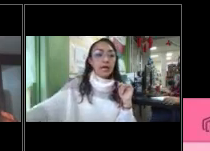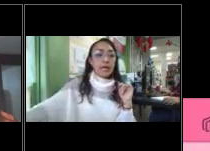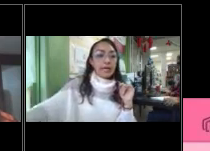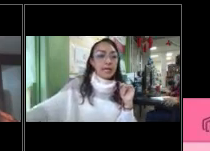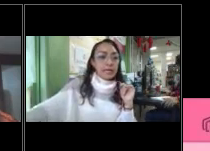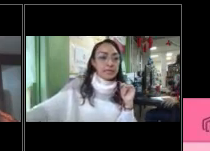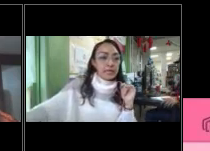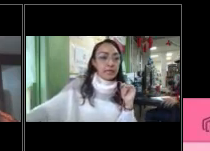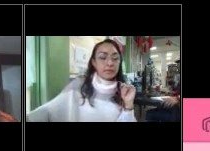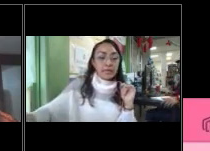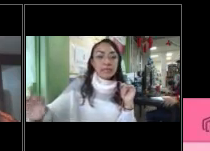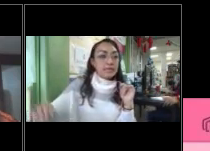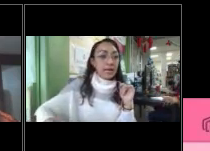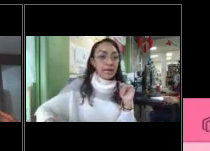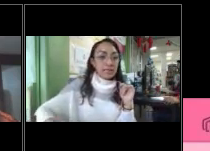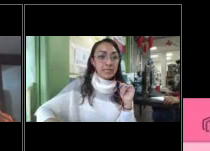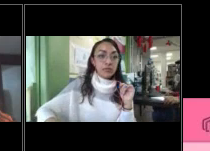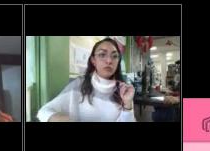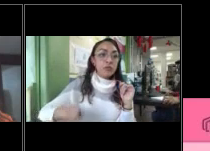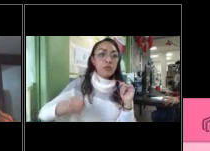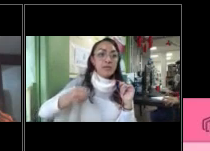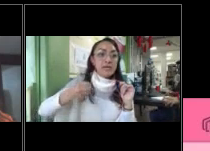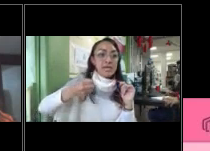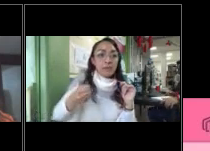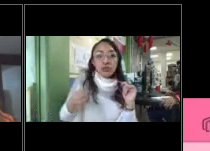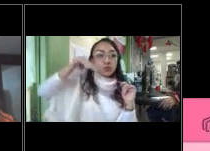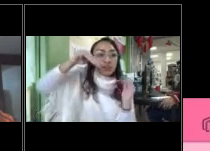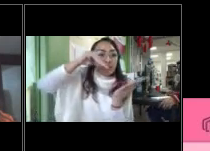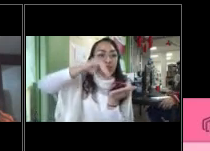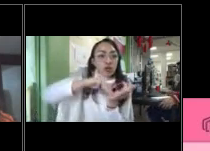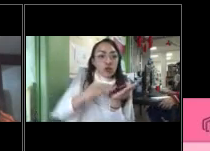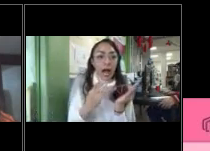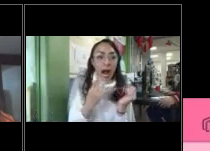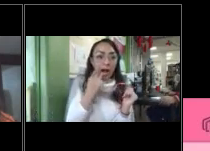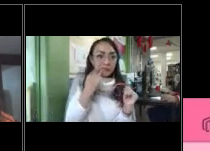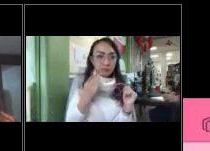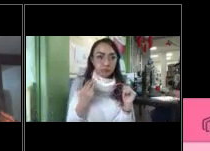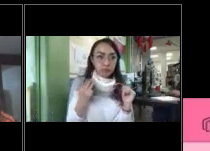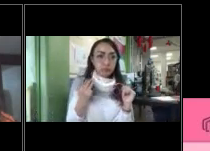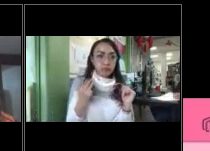mejor en casa de la maestra Leslie, su mamá se la pone en un tenedor.